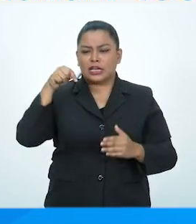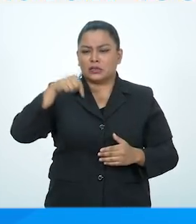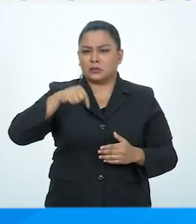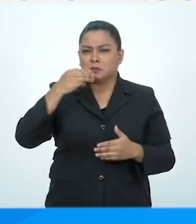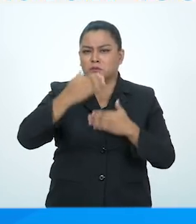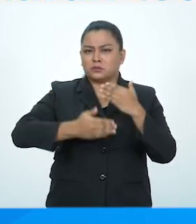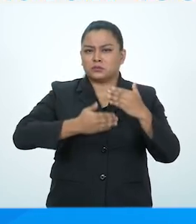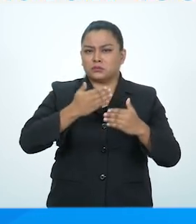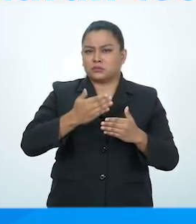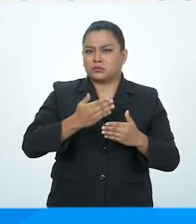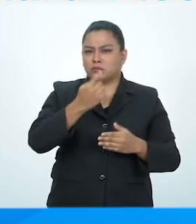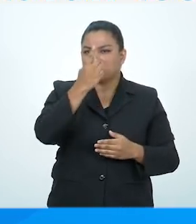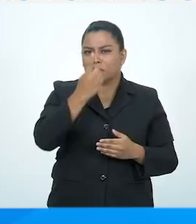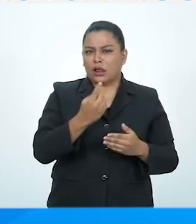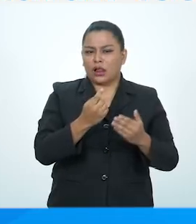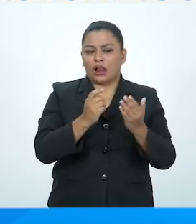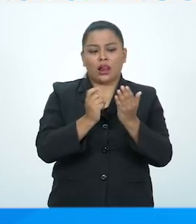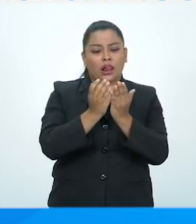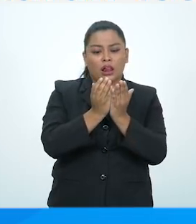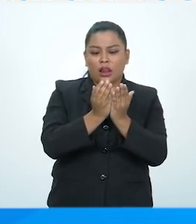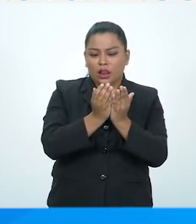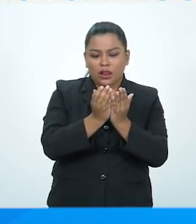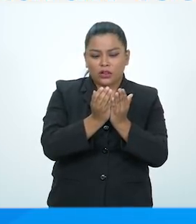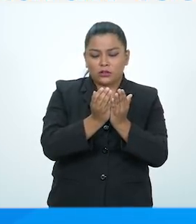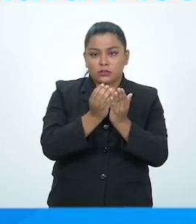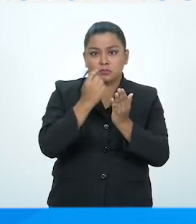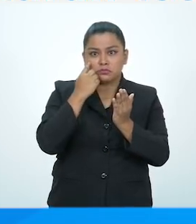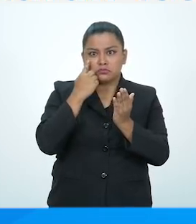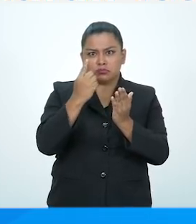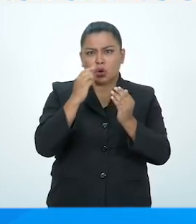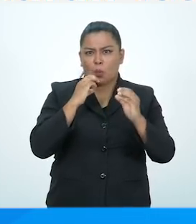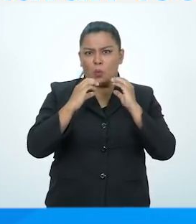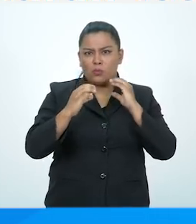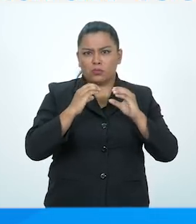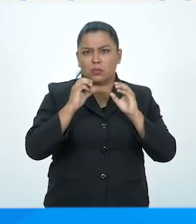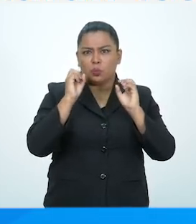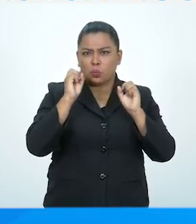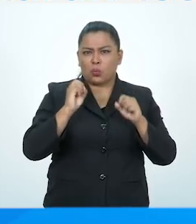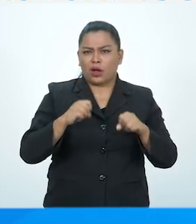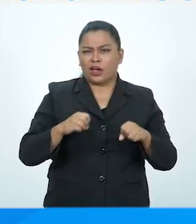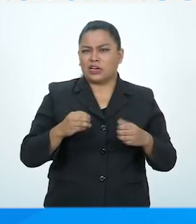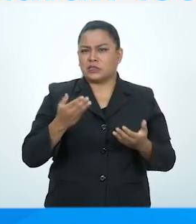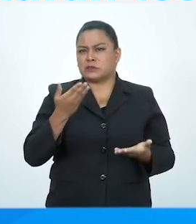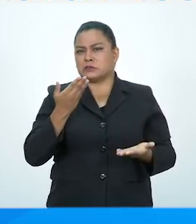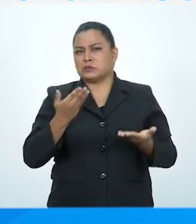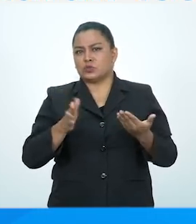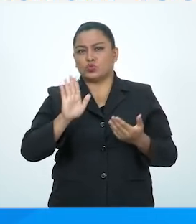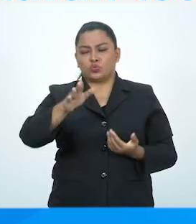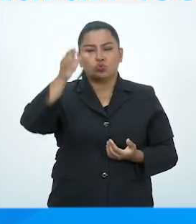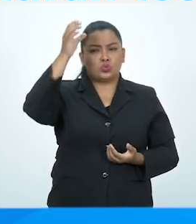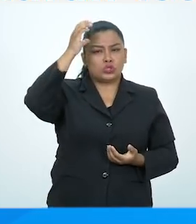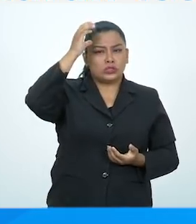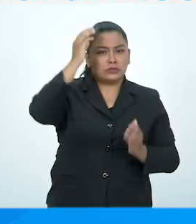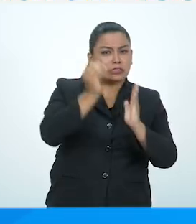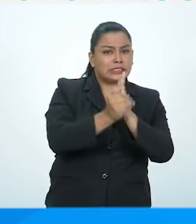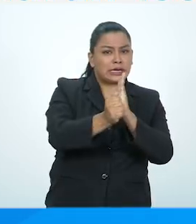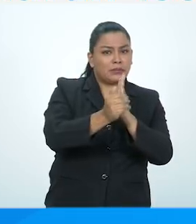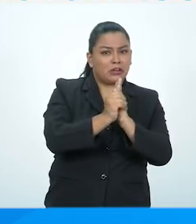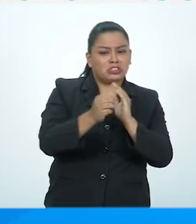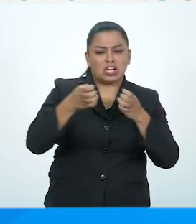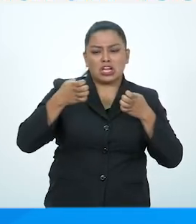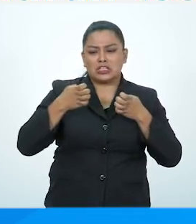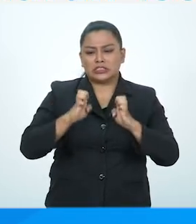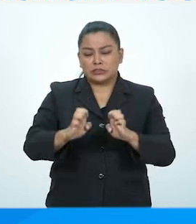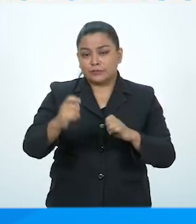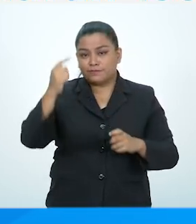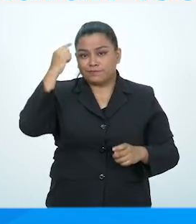este proceso, el lector se enfrenta a una situación comunicativa en la que se pone en juego sus conocimientos y